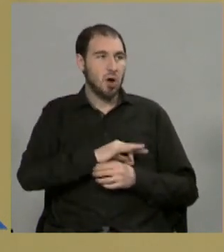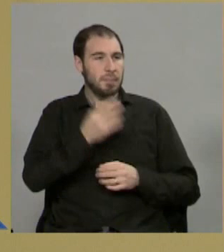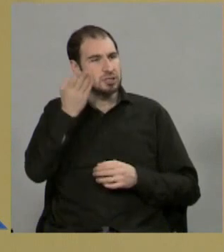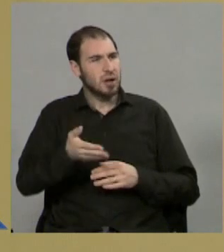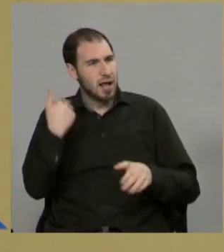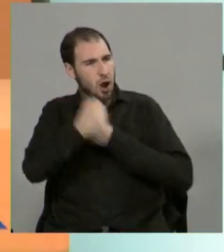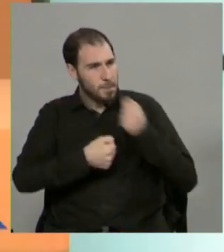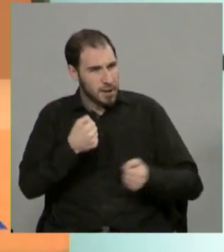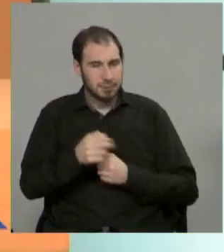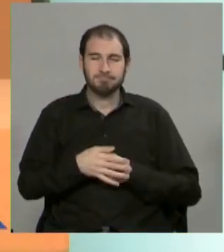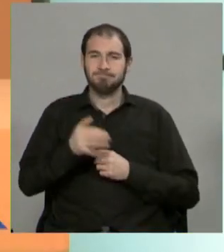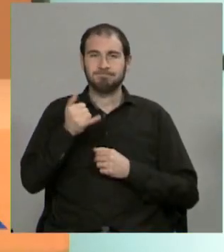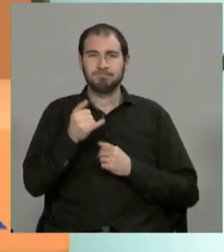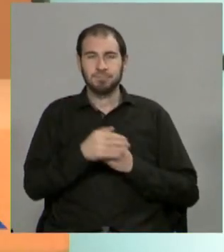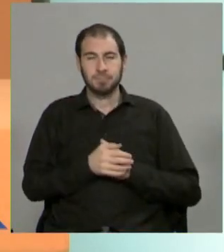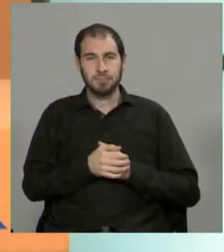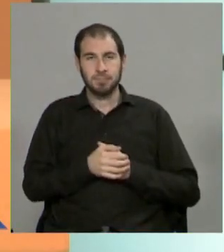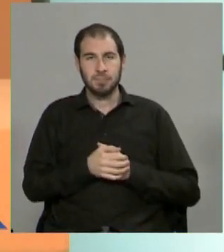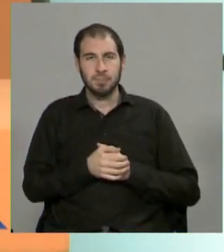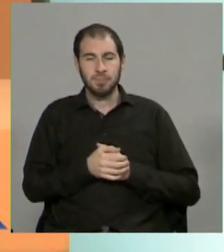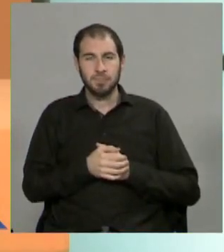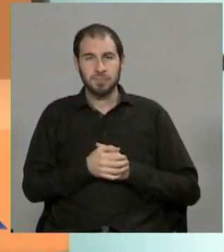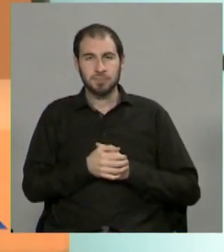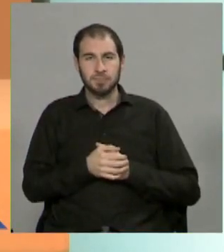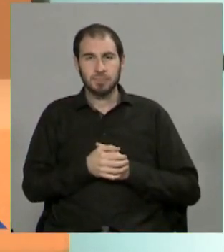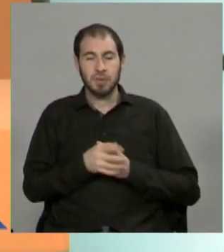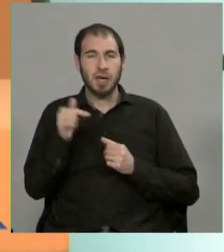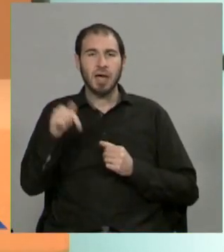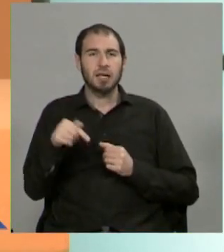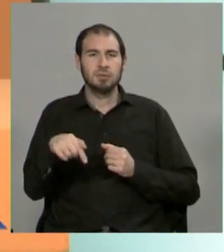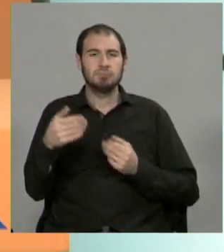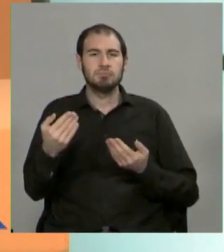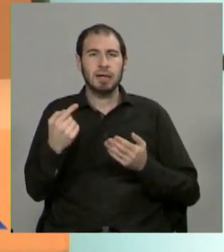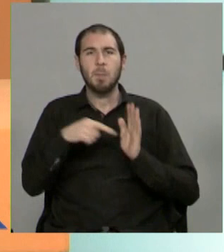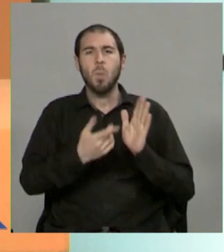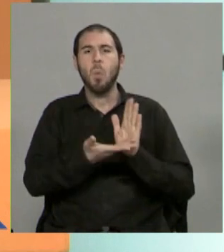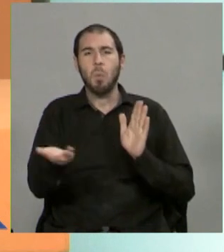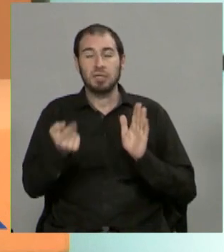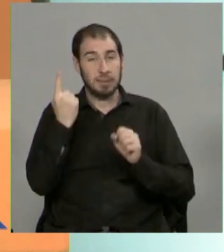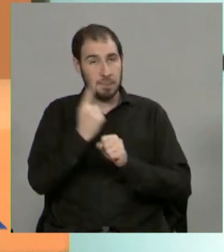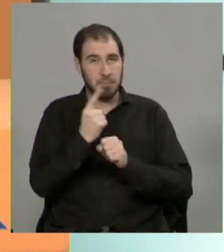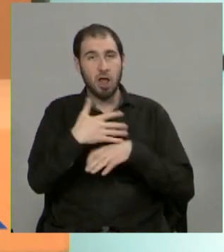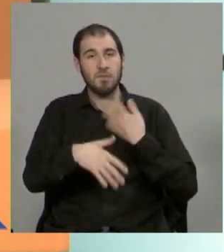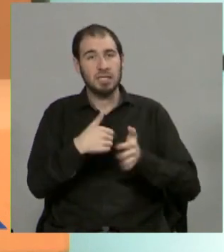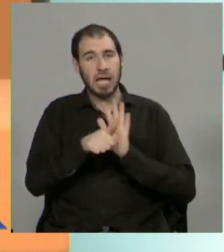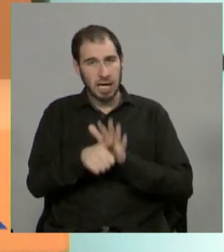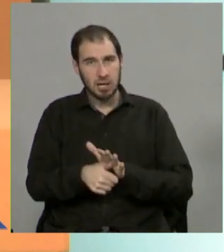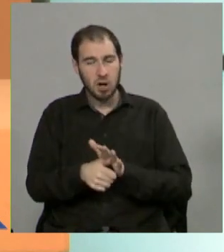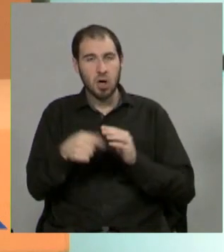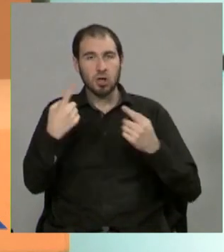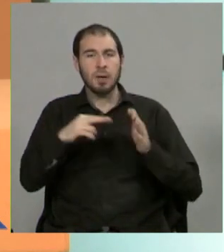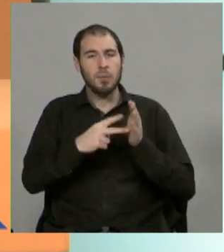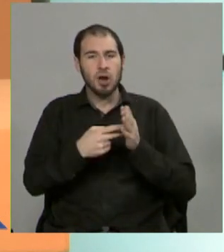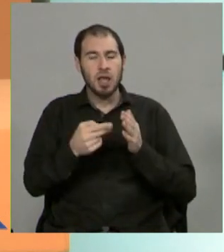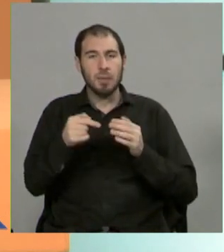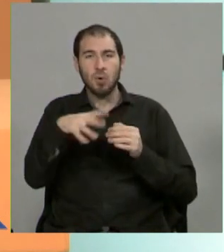agresor, justamente. Sí, yo creo que lo que viene esto a ponernos sobre la mesa, primero que la violencia de género no es una problemática